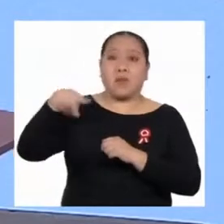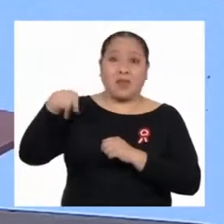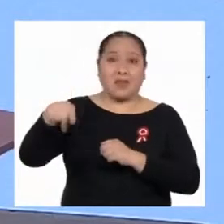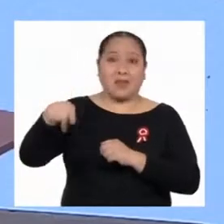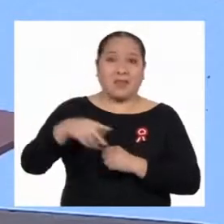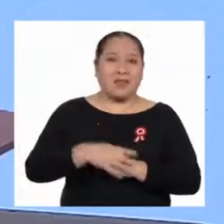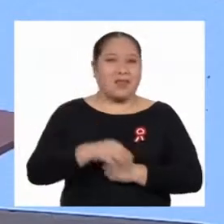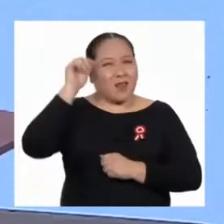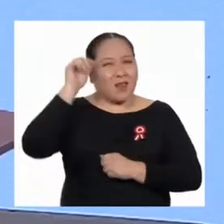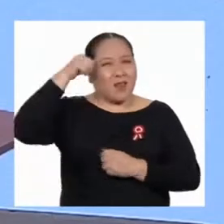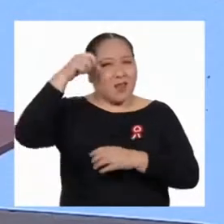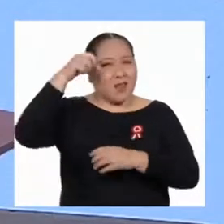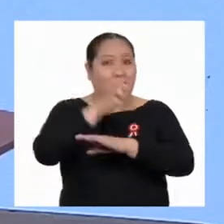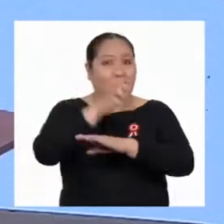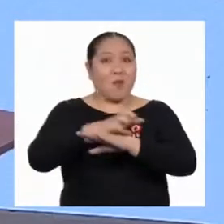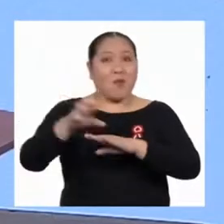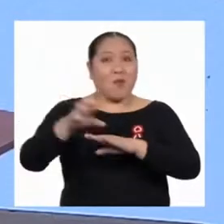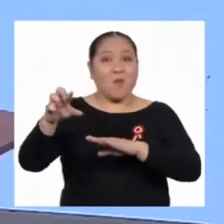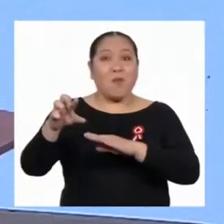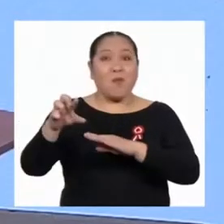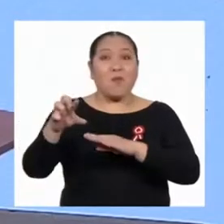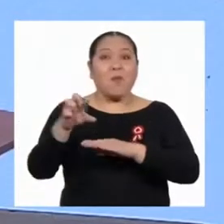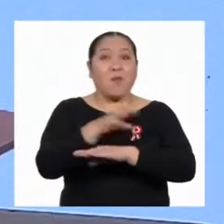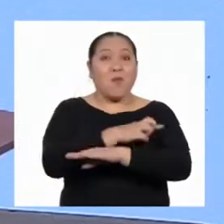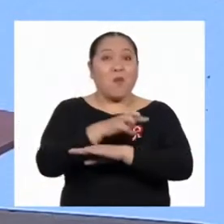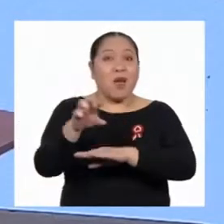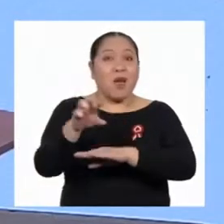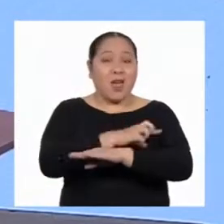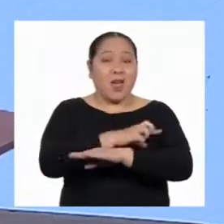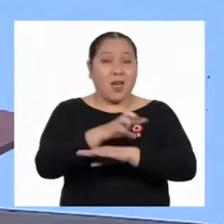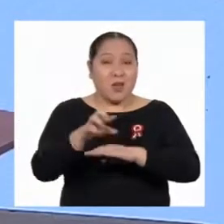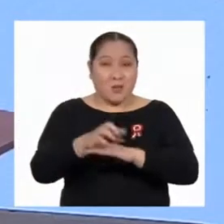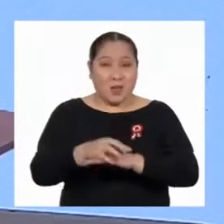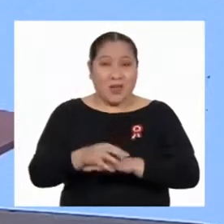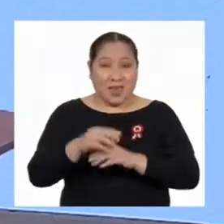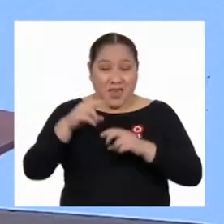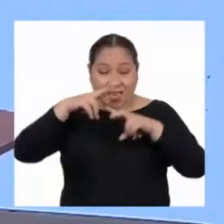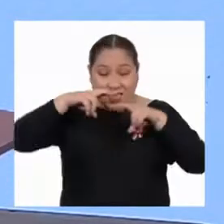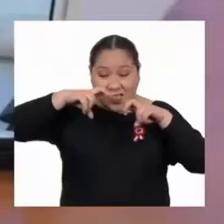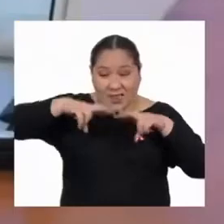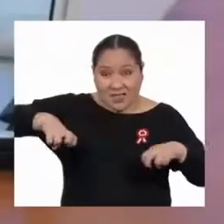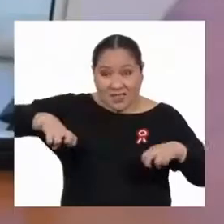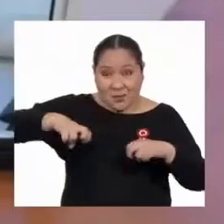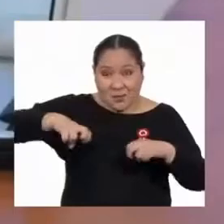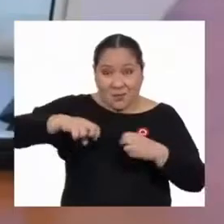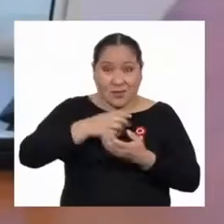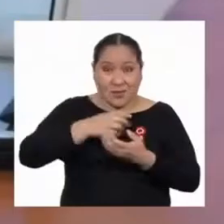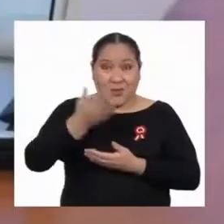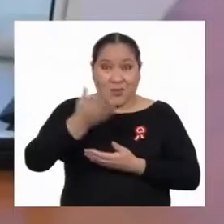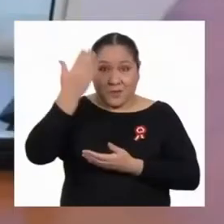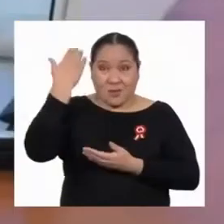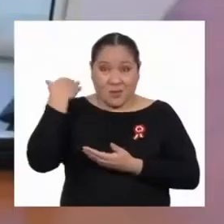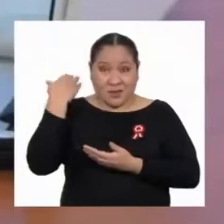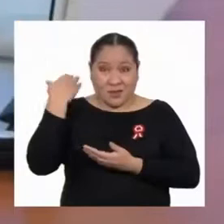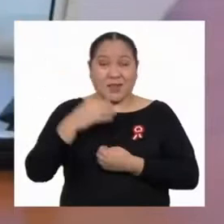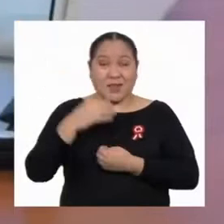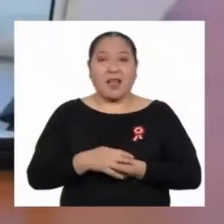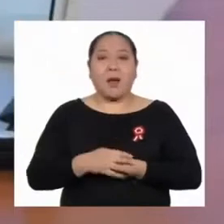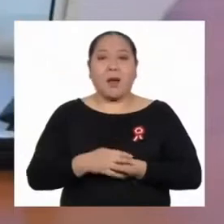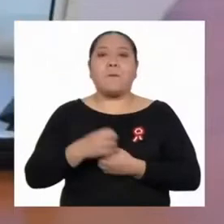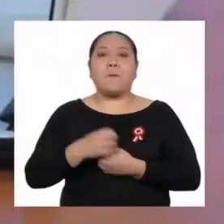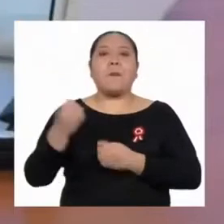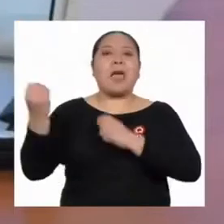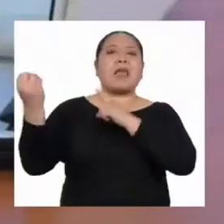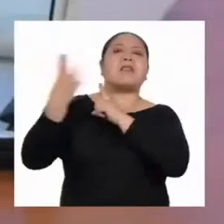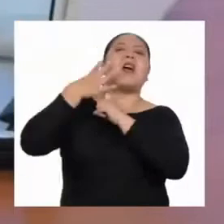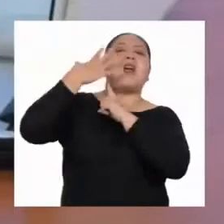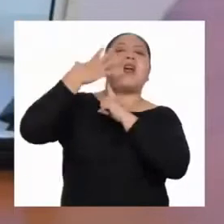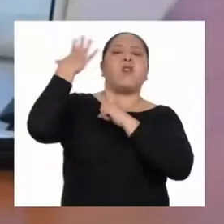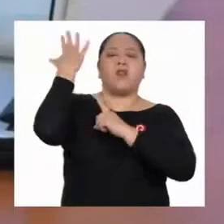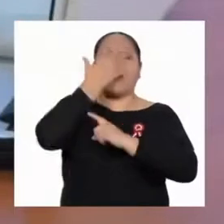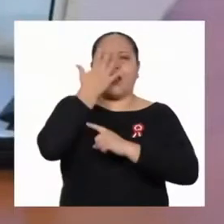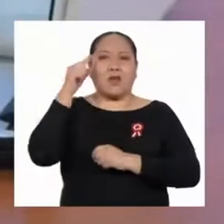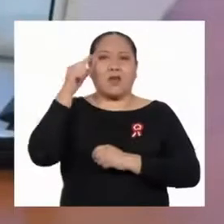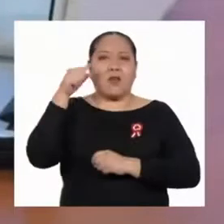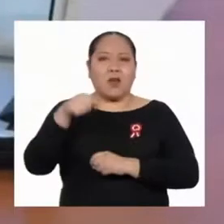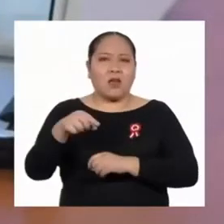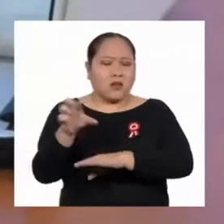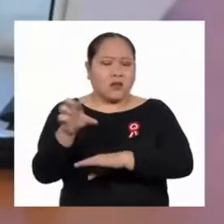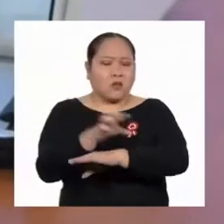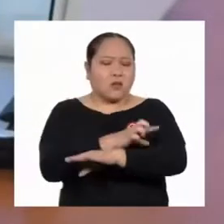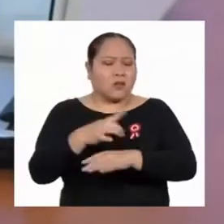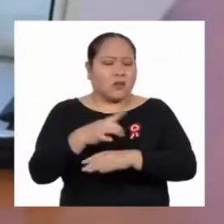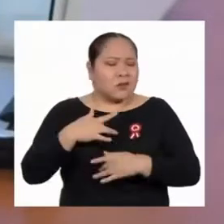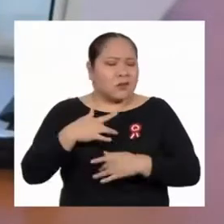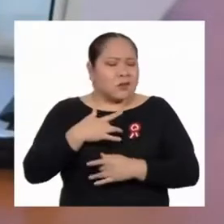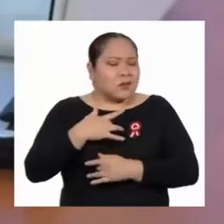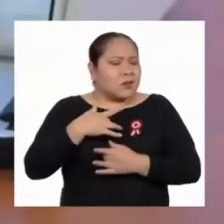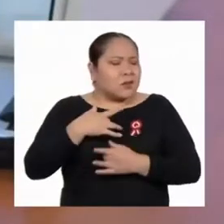en el programa anterior, Me gritaron negra, de Victoria Santa Cruz? Sí, el poema generó mucha